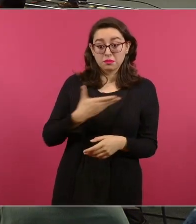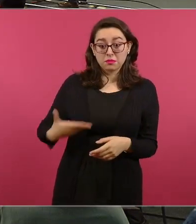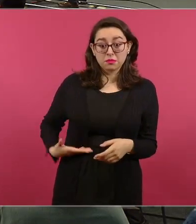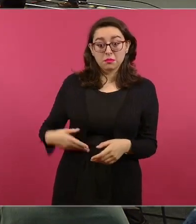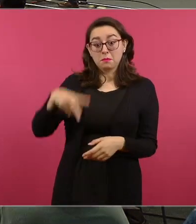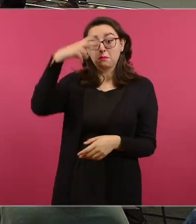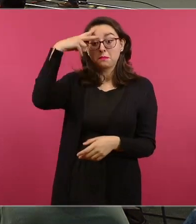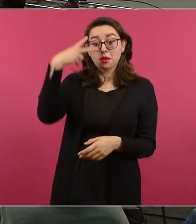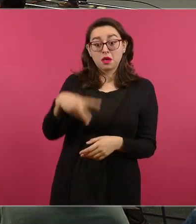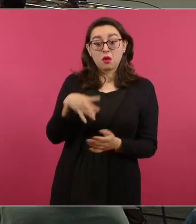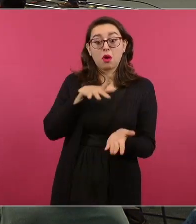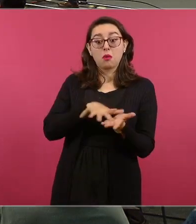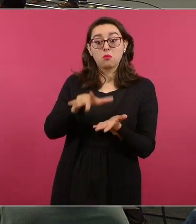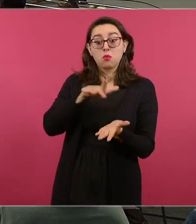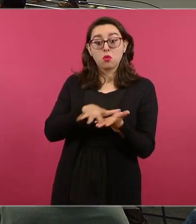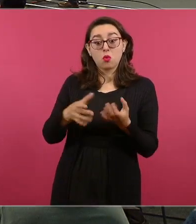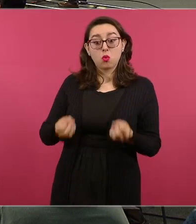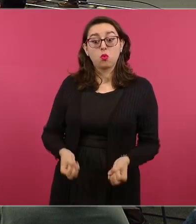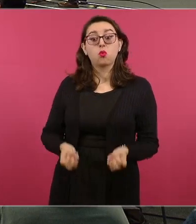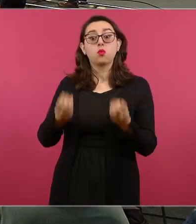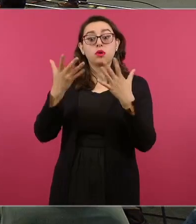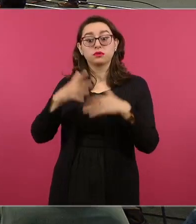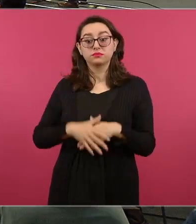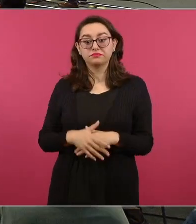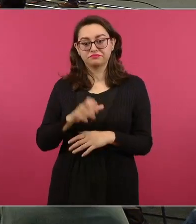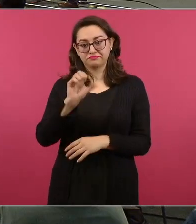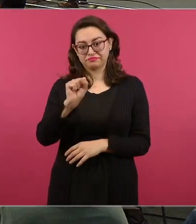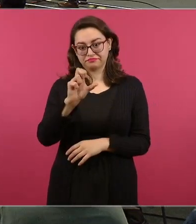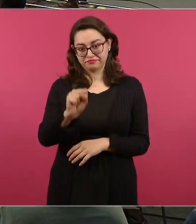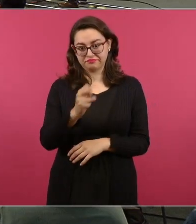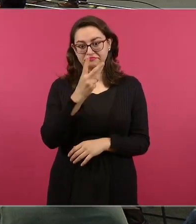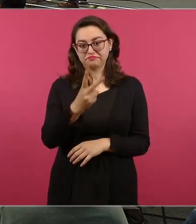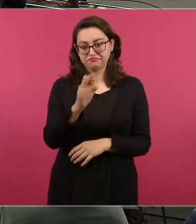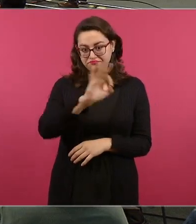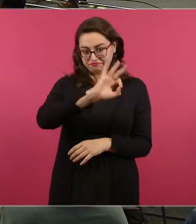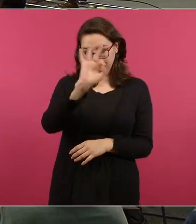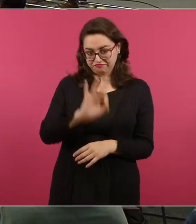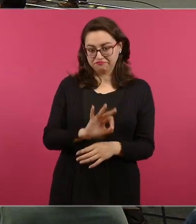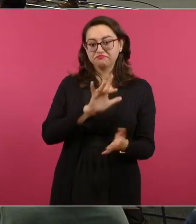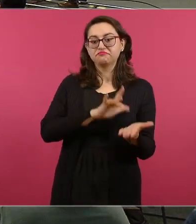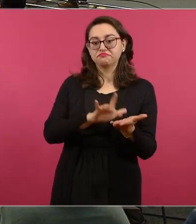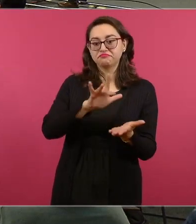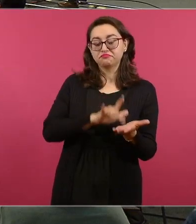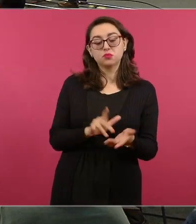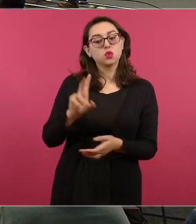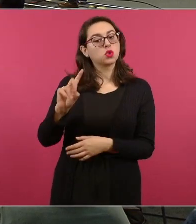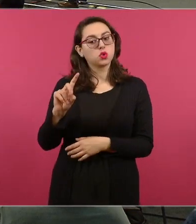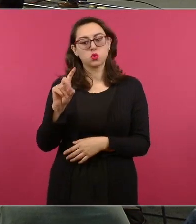Y es Telefónica. Si